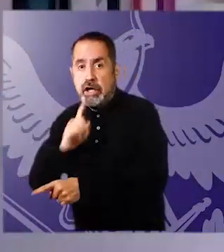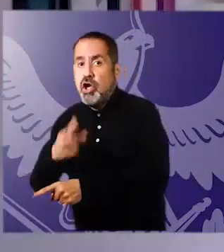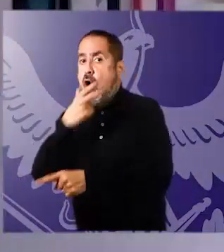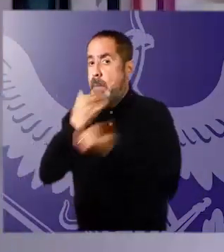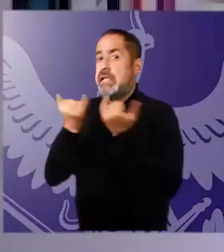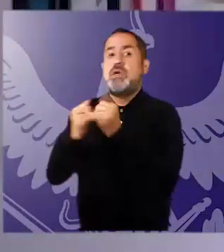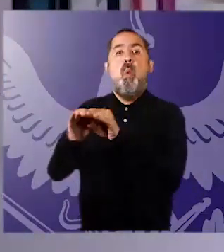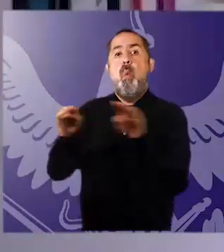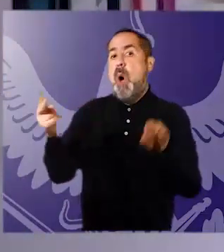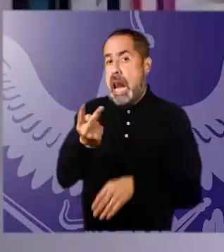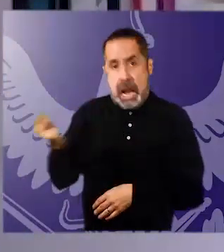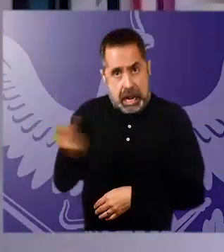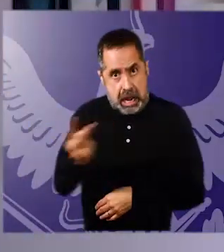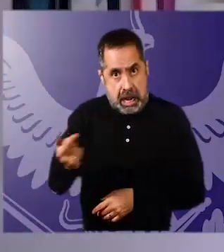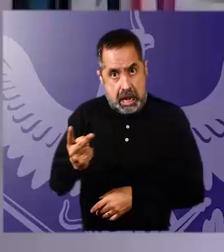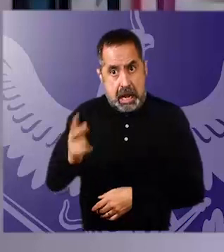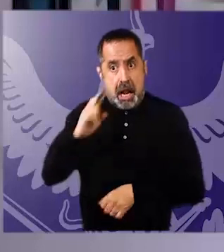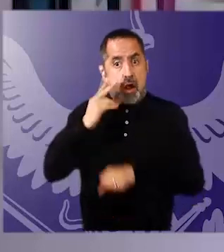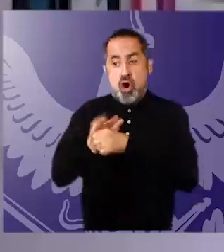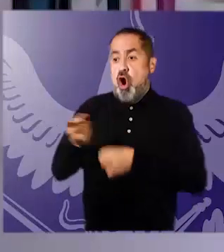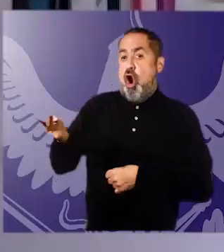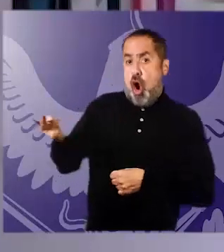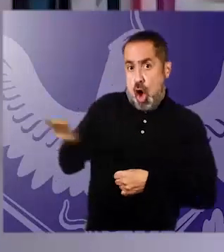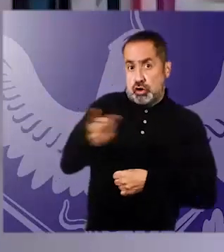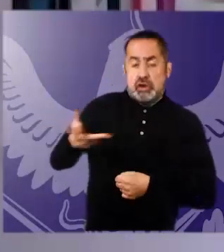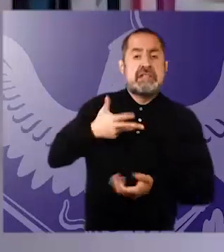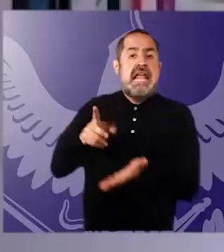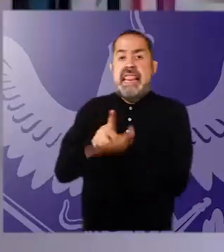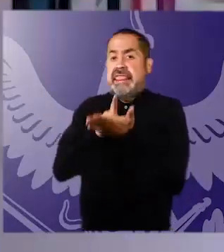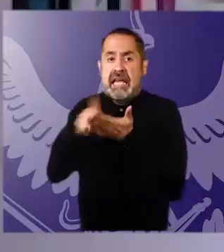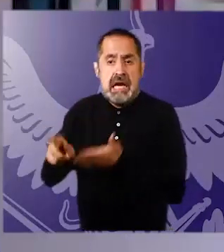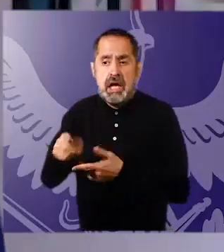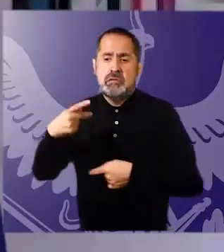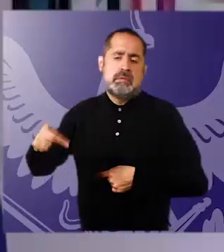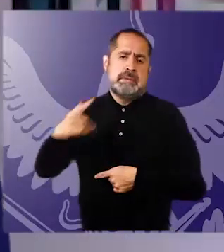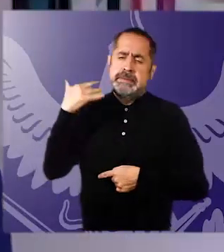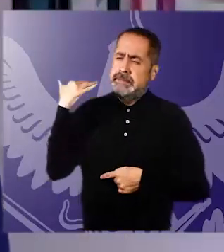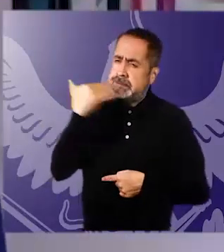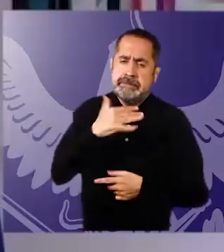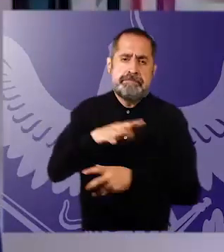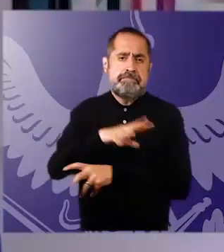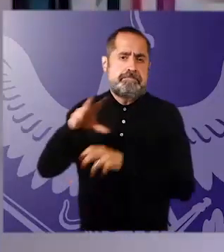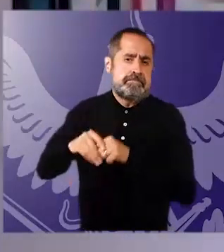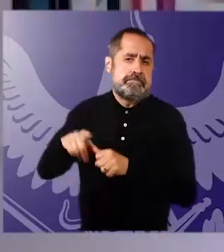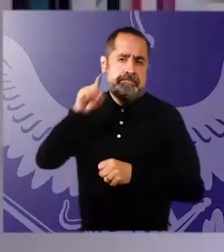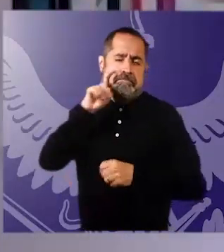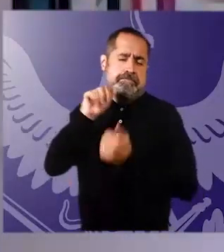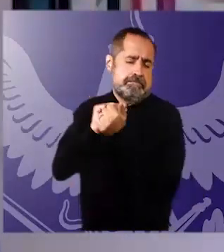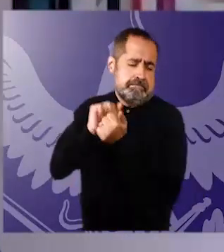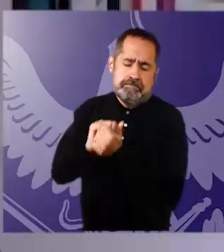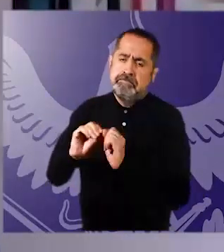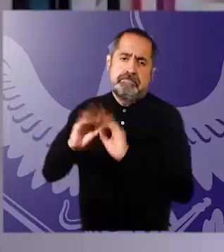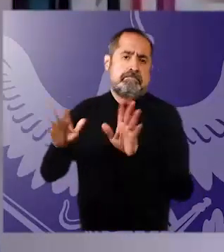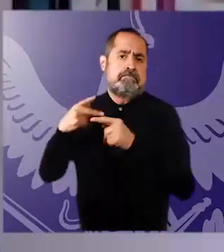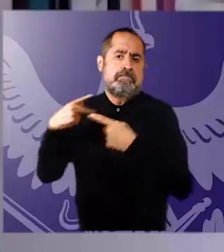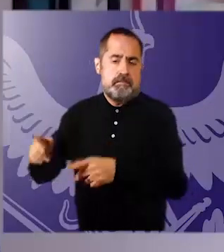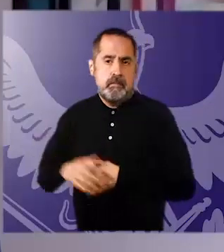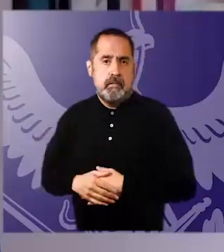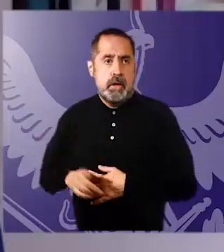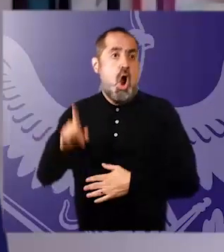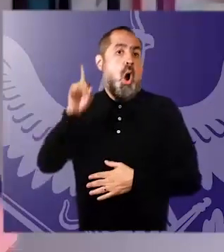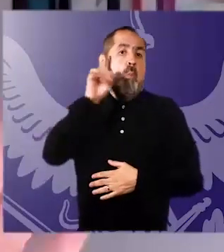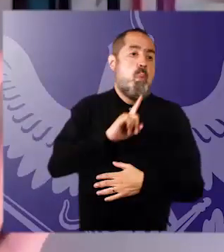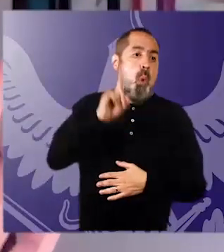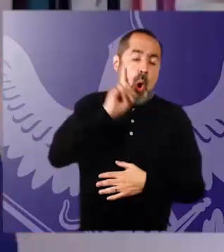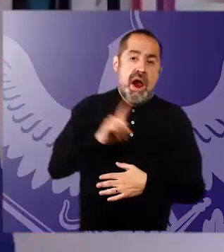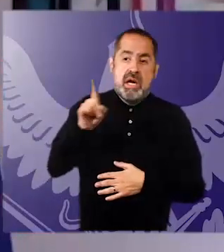y mujeres. Ambos tienen el mismo derecho a ejercer y disfrutar plenamente de su sexualidad.